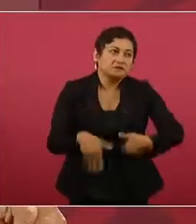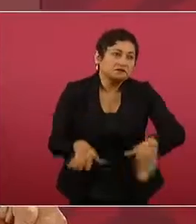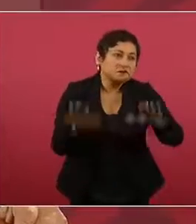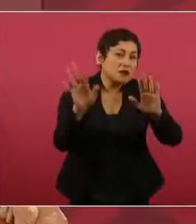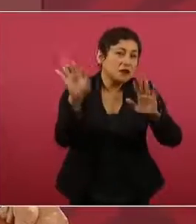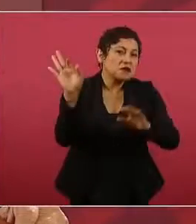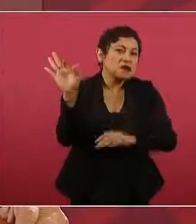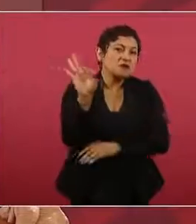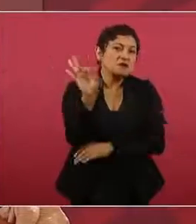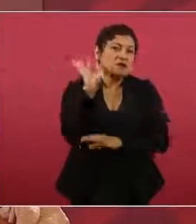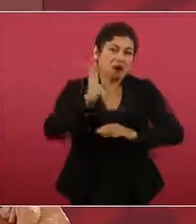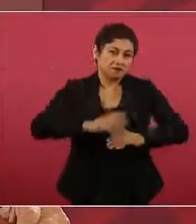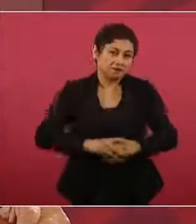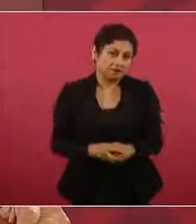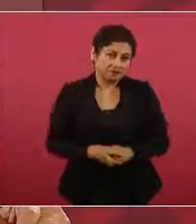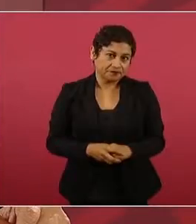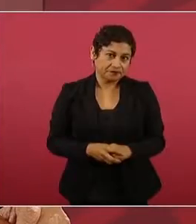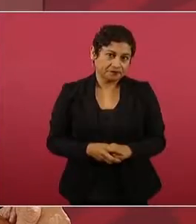Y ojalá